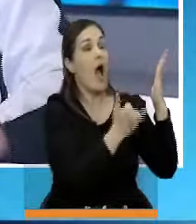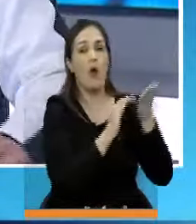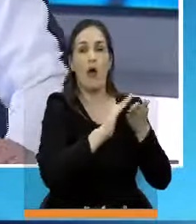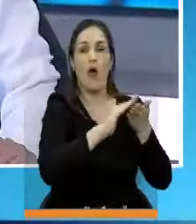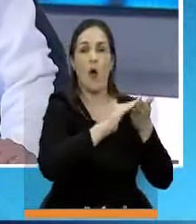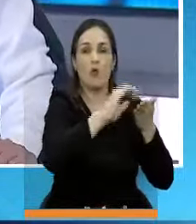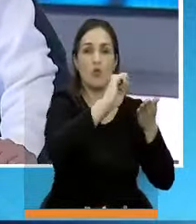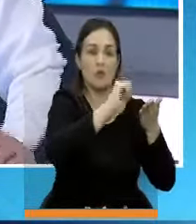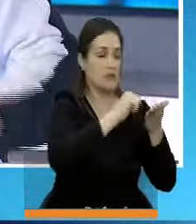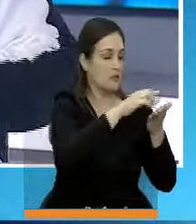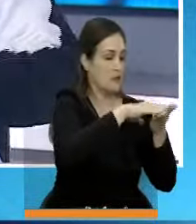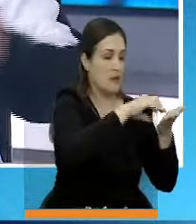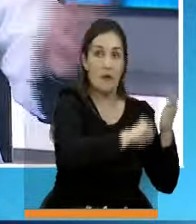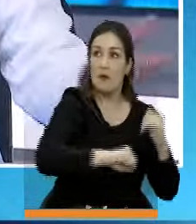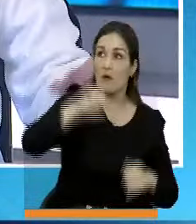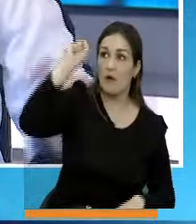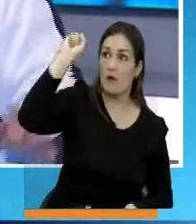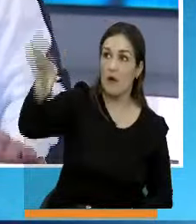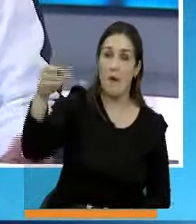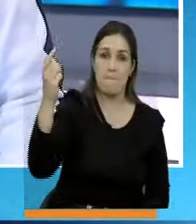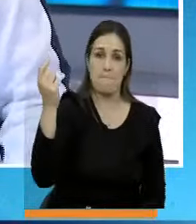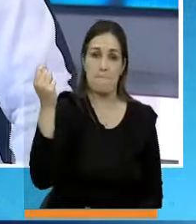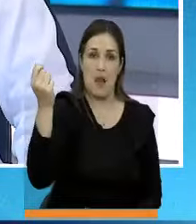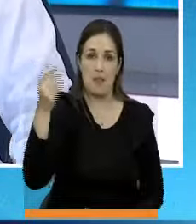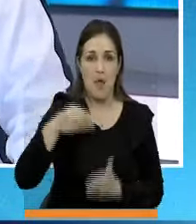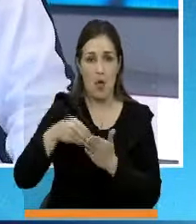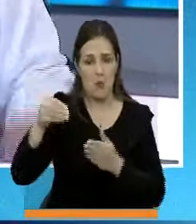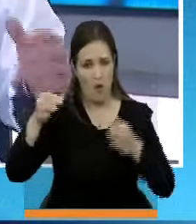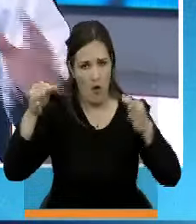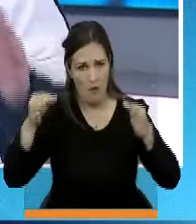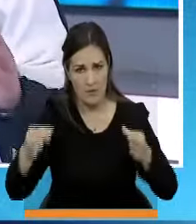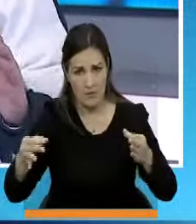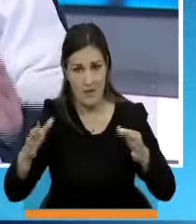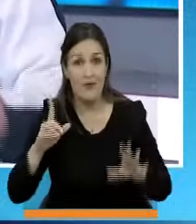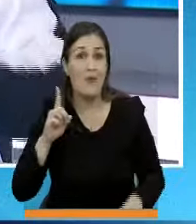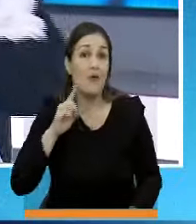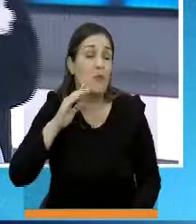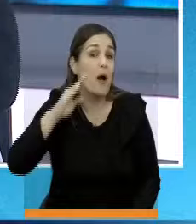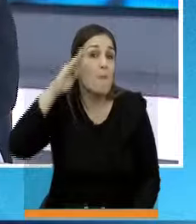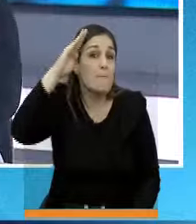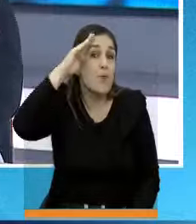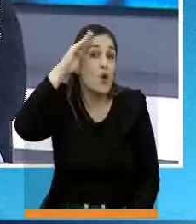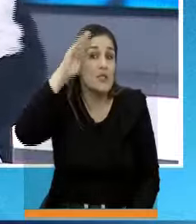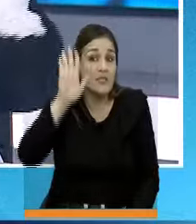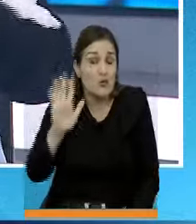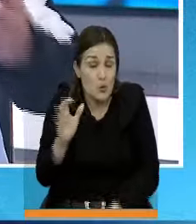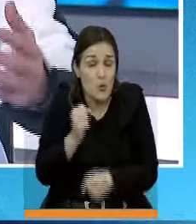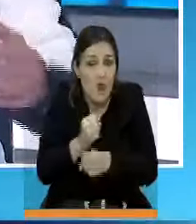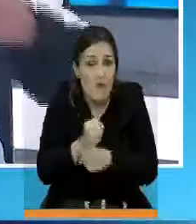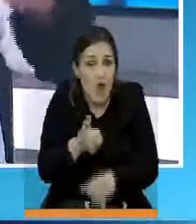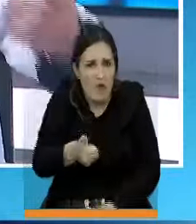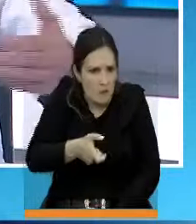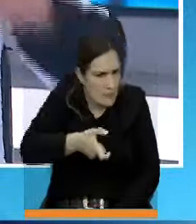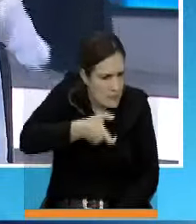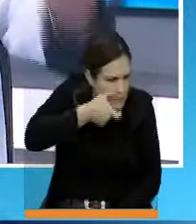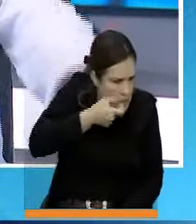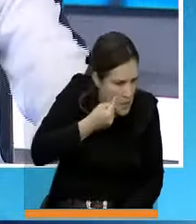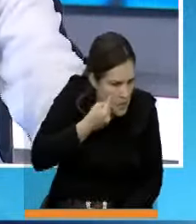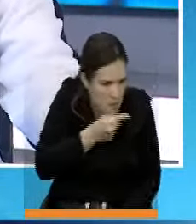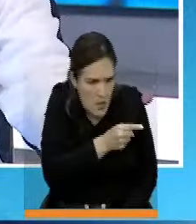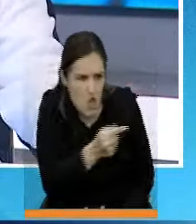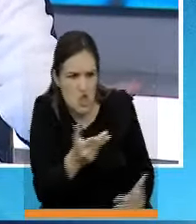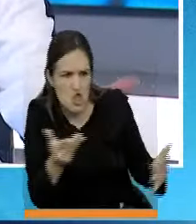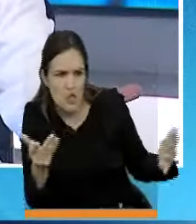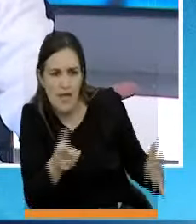de la inteligencia, de la policía, de las fuerzas militares es justamente perseguir a bandidos, escucharlos,